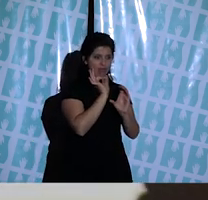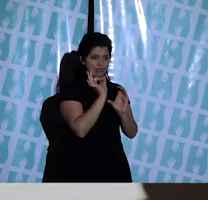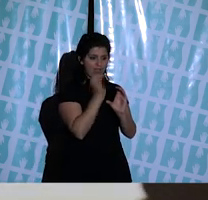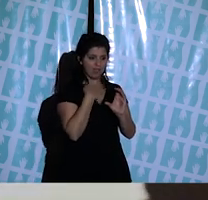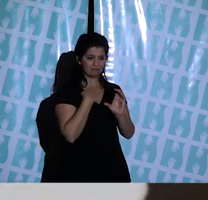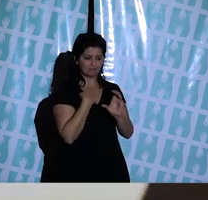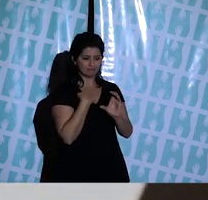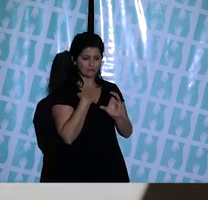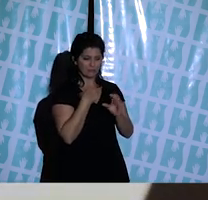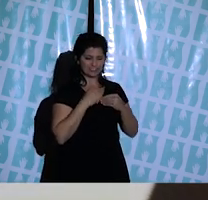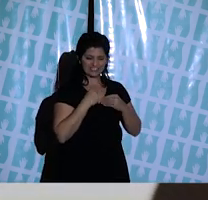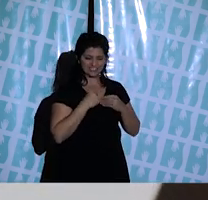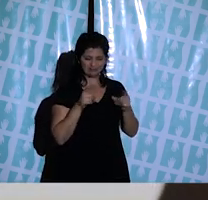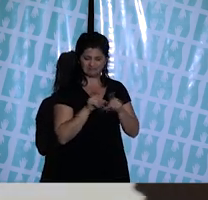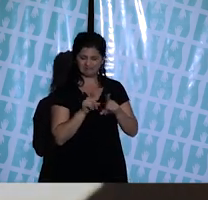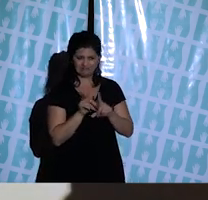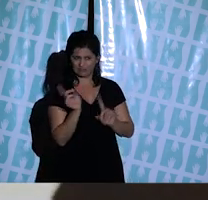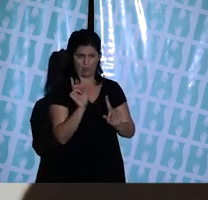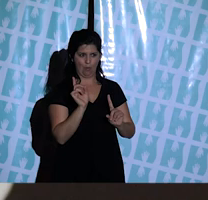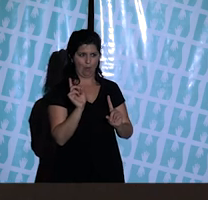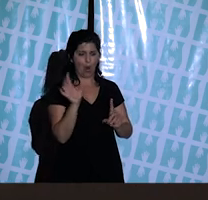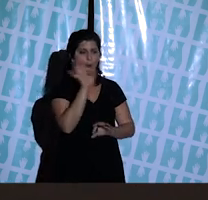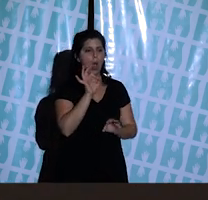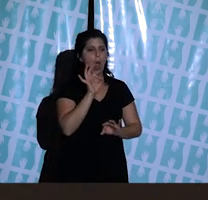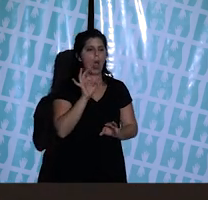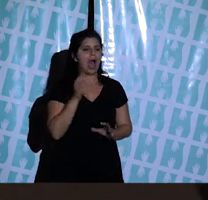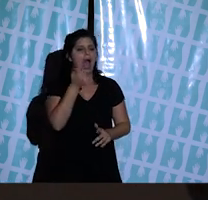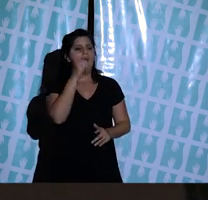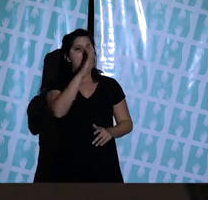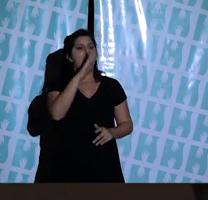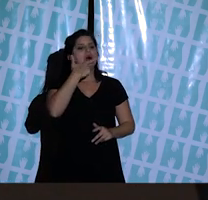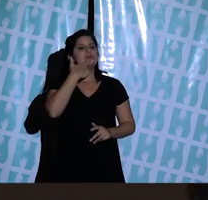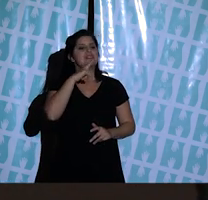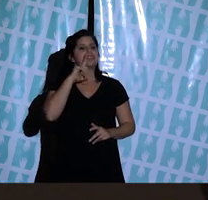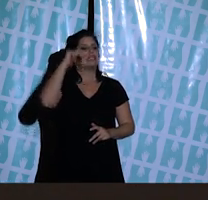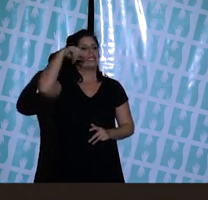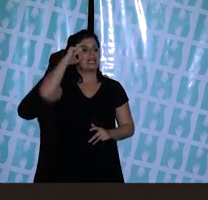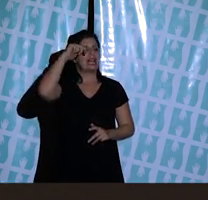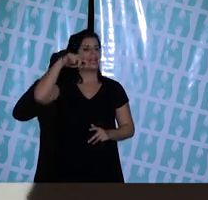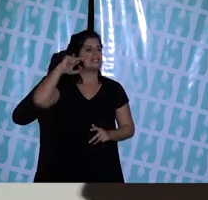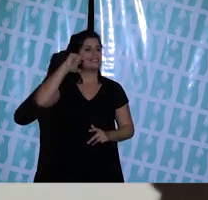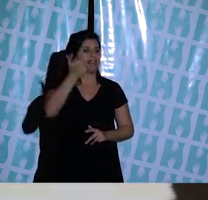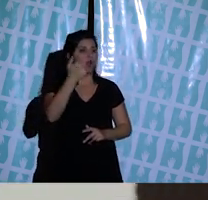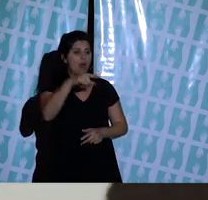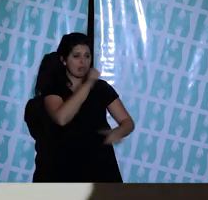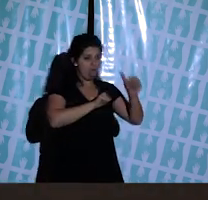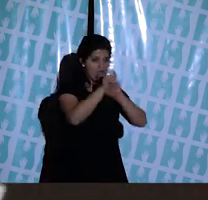misma cantidad. Y el síndrome abstinencia, que es cuando dejo de tomar, los síntomas desagradables que hacen que yo vuelva a consumir.